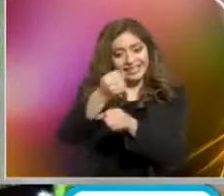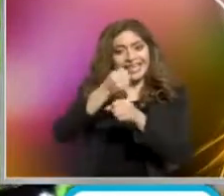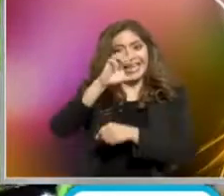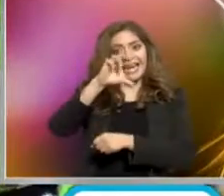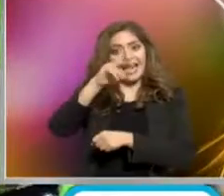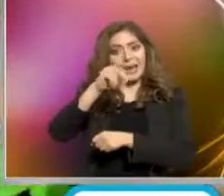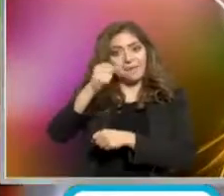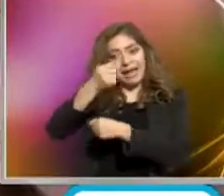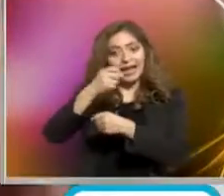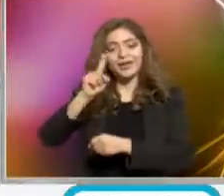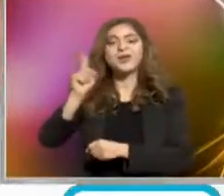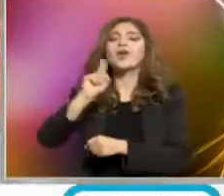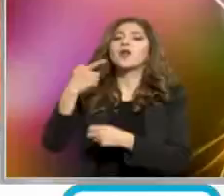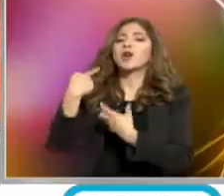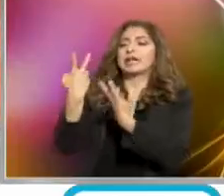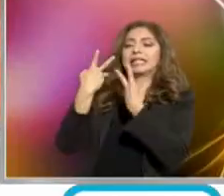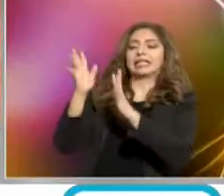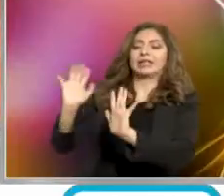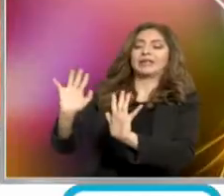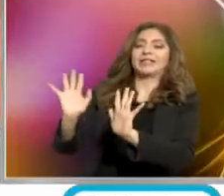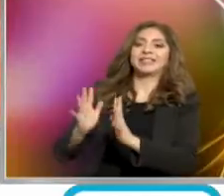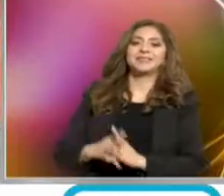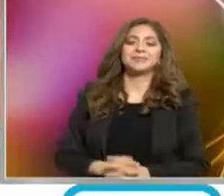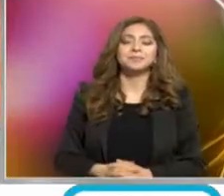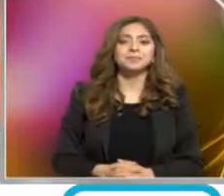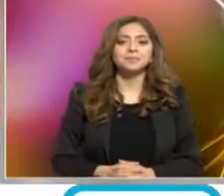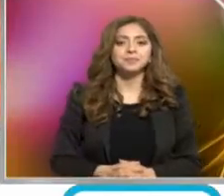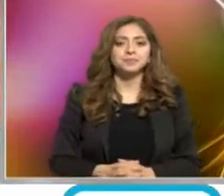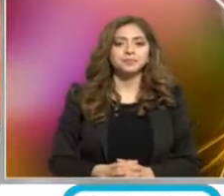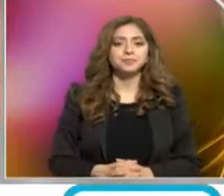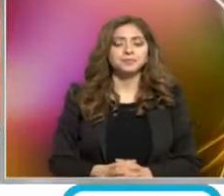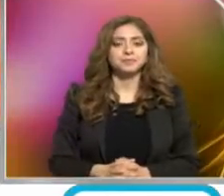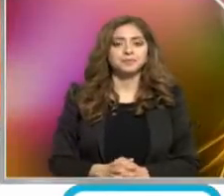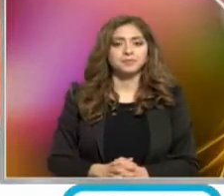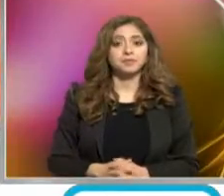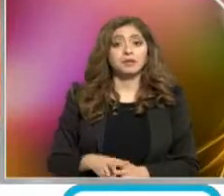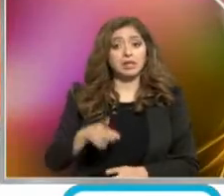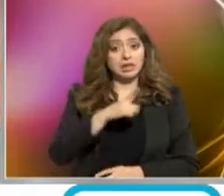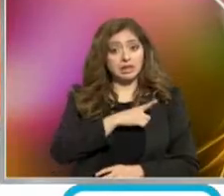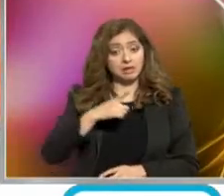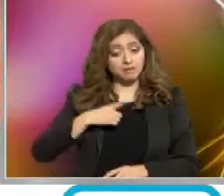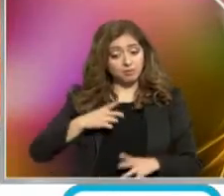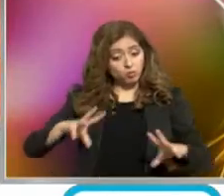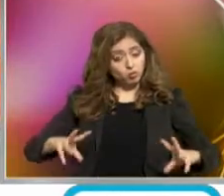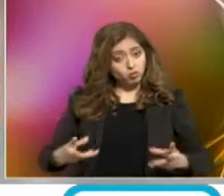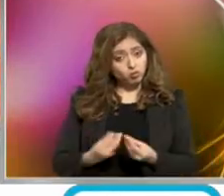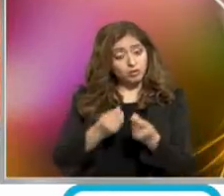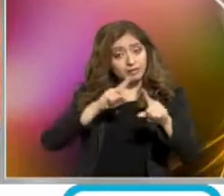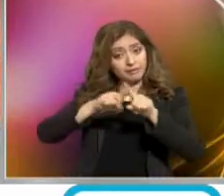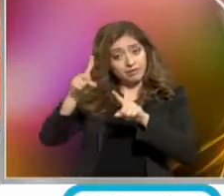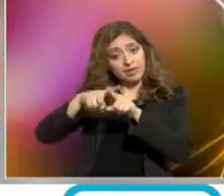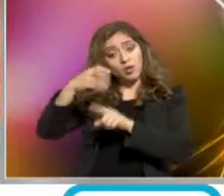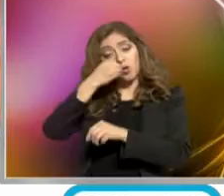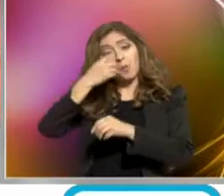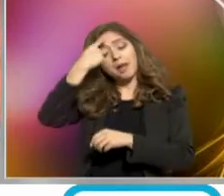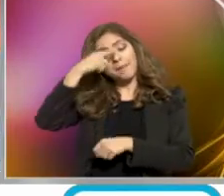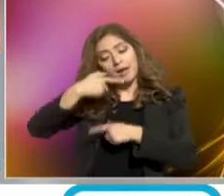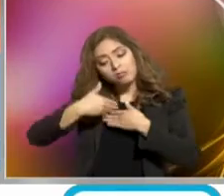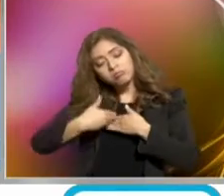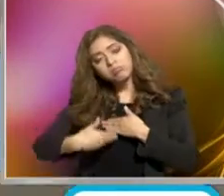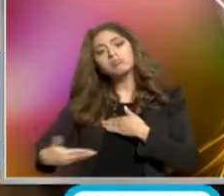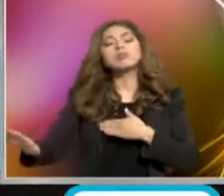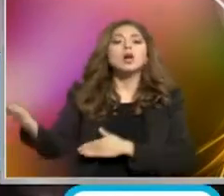cierto, no, Vicky. no, no. María, no me vayas a regañar, por favor. Oye, entonces, bueno, tendremos que incluir todos estos alimentos en nuestra dieta y claro está, siempre